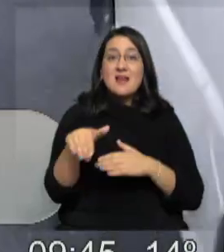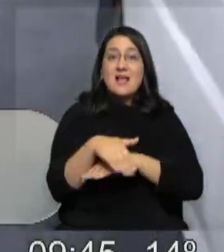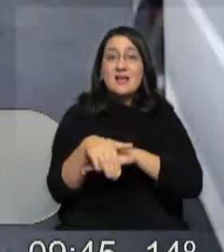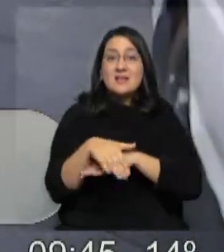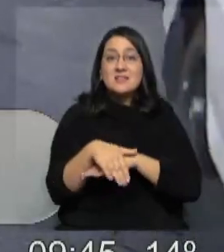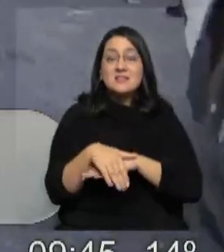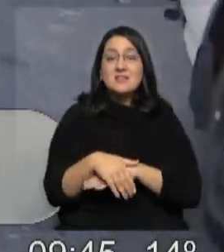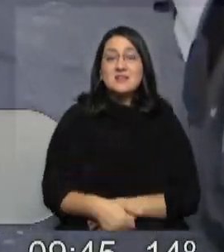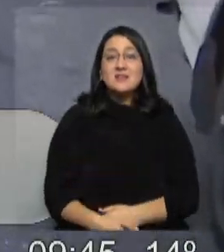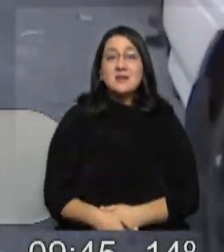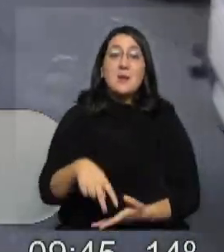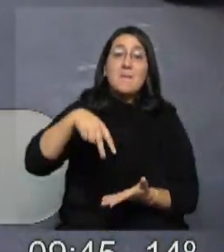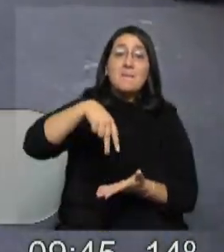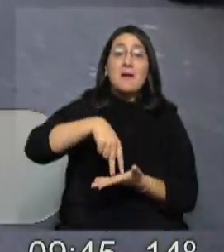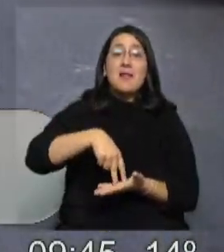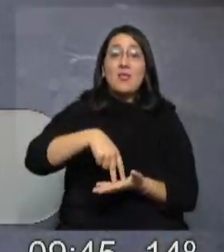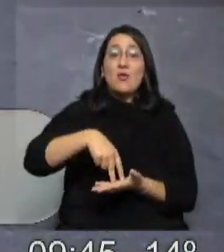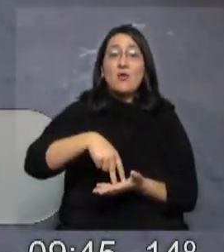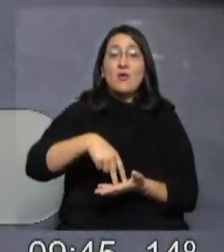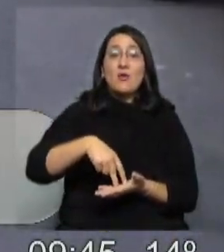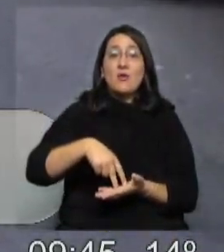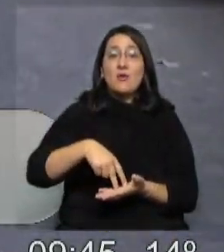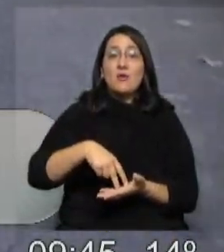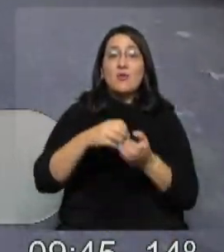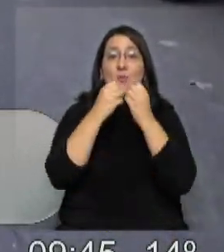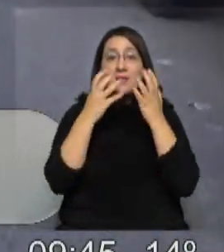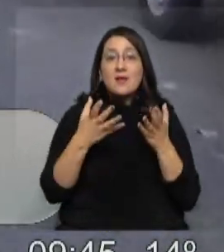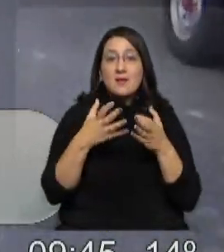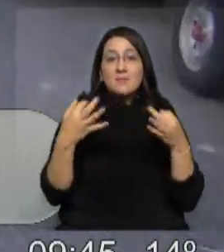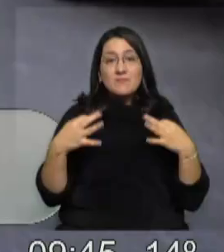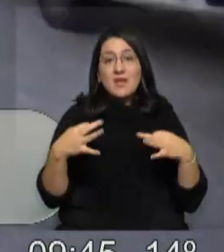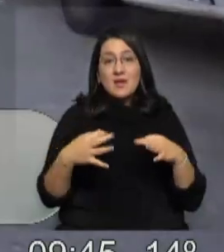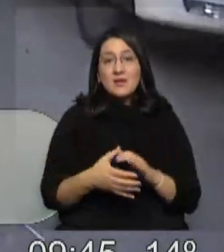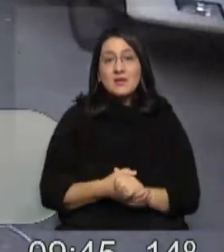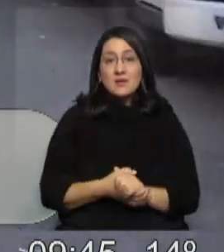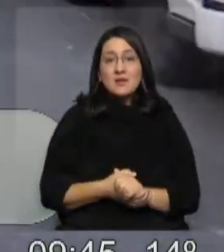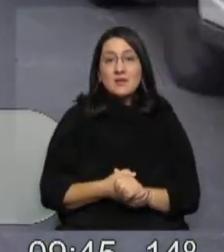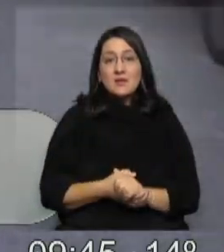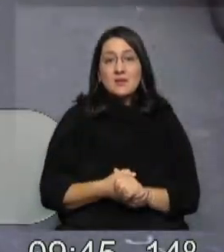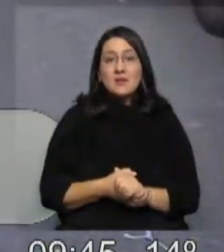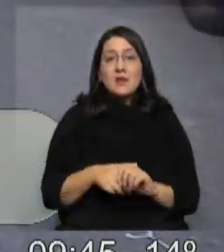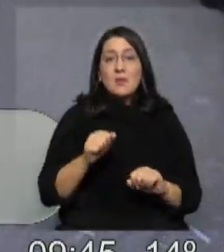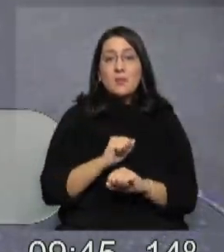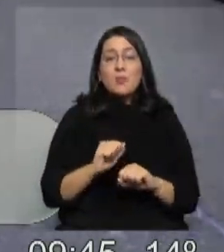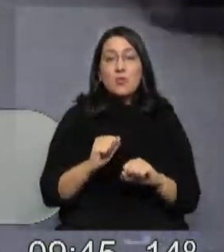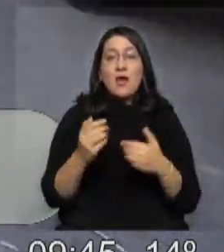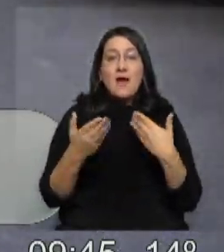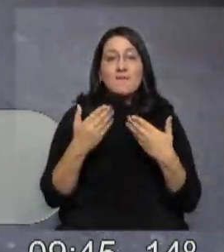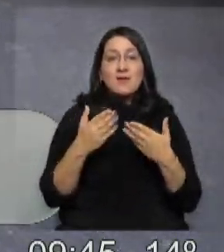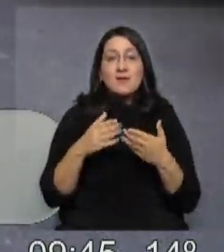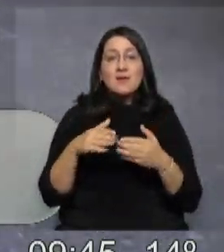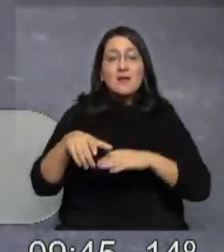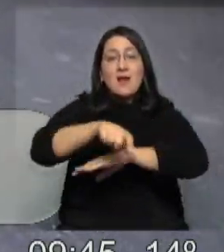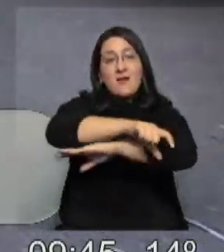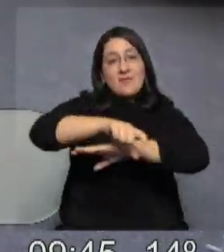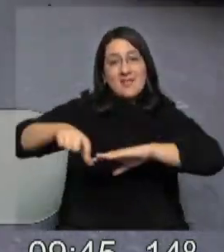Libres y Arenal Grande, paradito en el medio de la calle. Lo invito... ¿Cómo le va, caballero? Bien, bien. Lo invito a conversar acá contra el Colón. Así